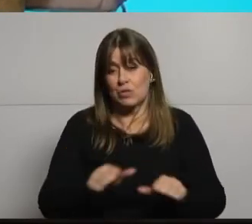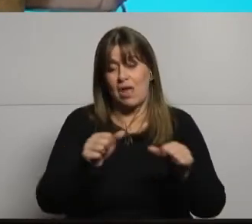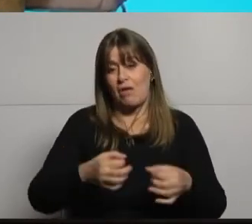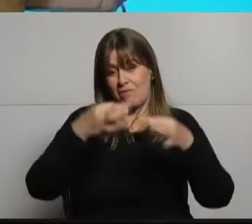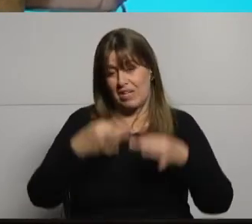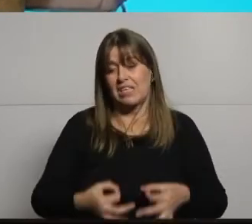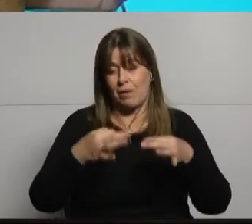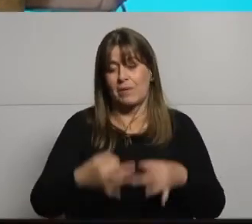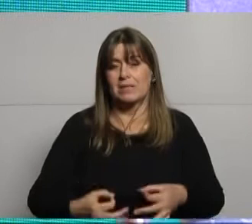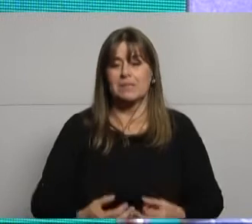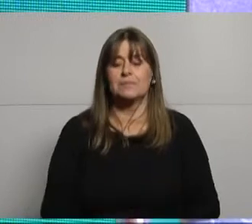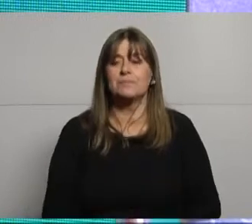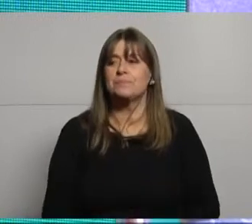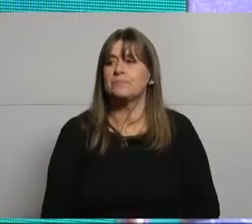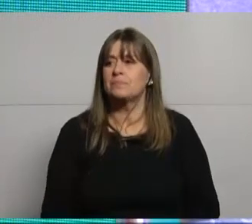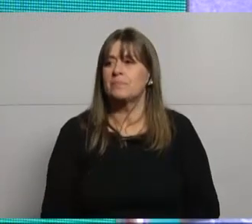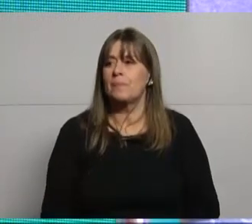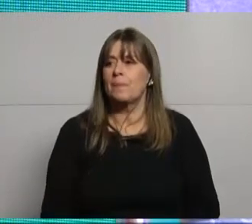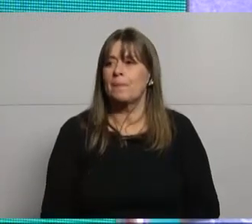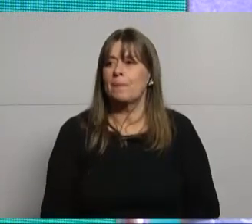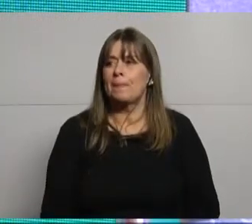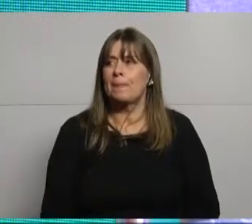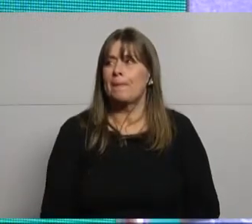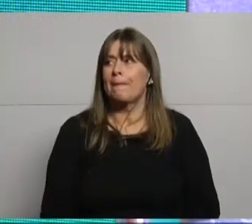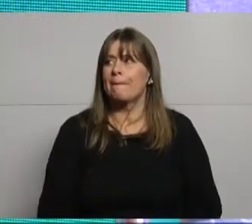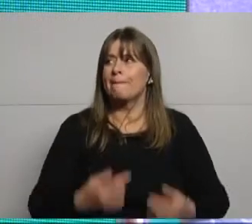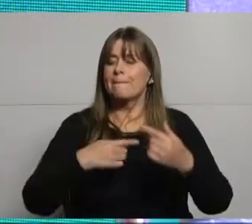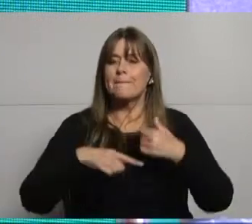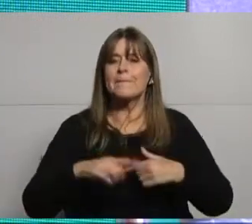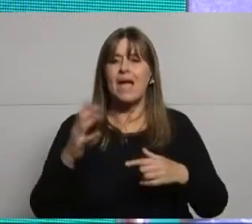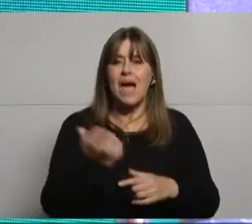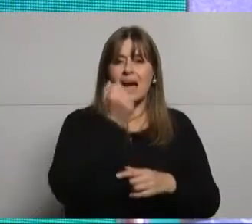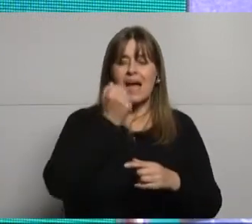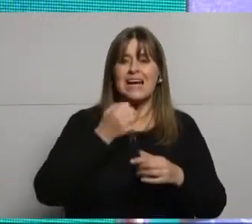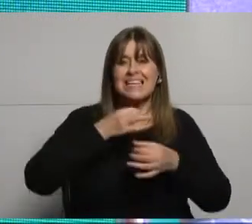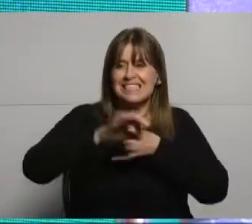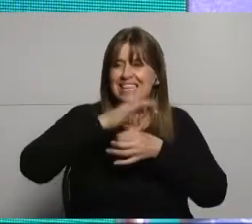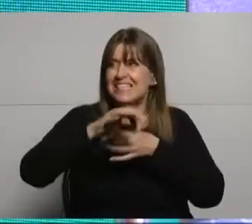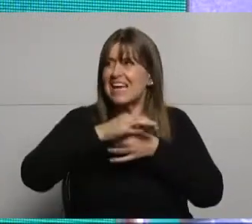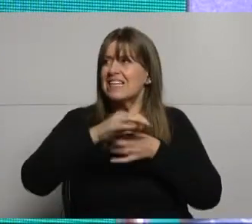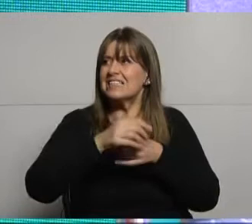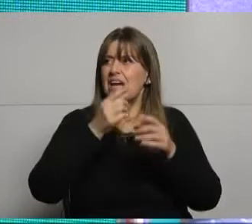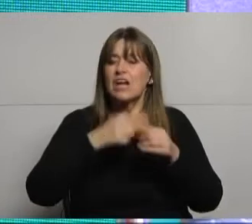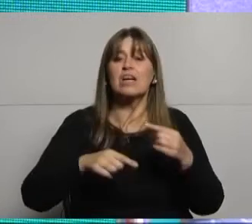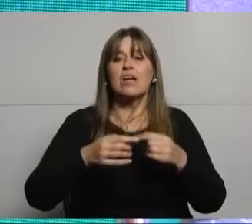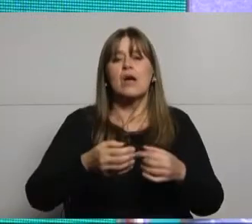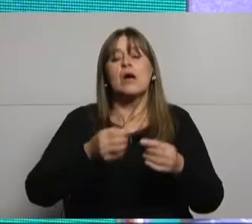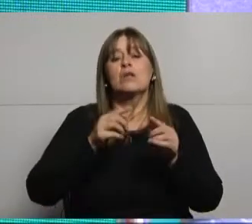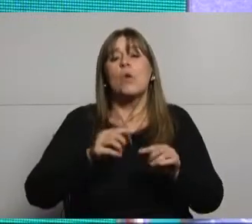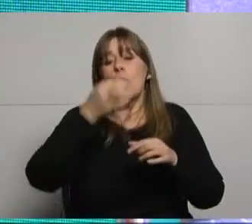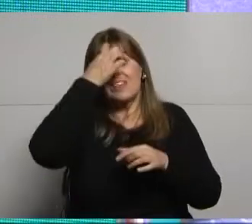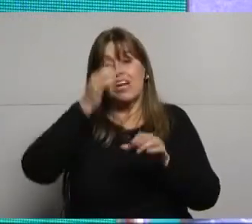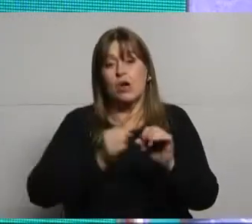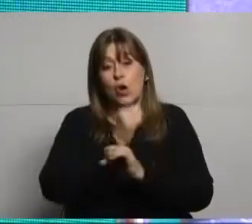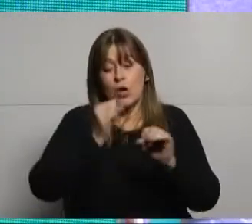efectiva. Claro. Como que tenemos que agarrar la enseñanza que nos ha dejado esto a todos, cómo la tecnología